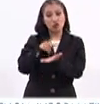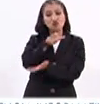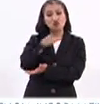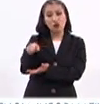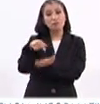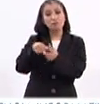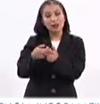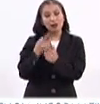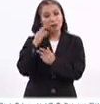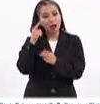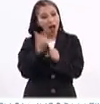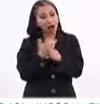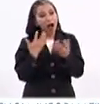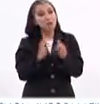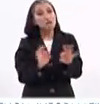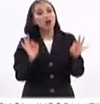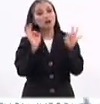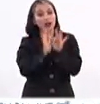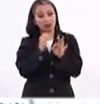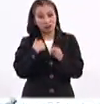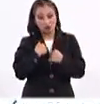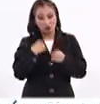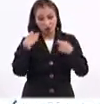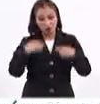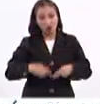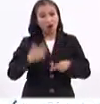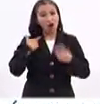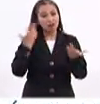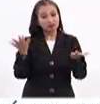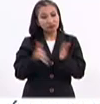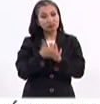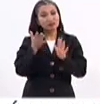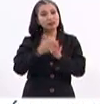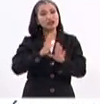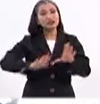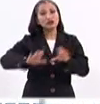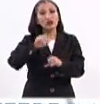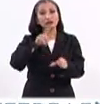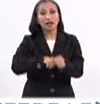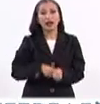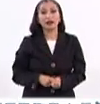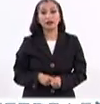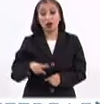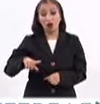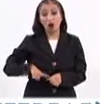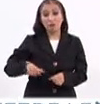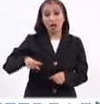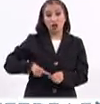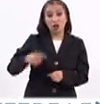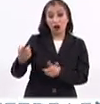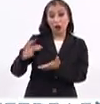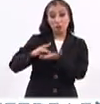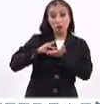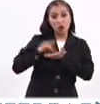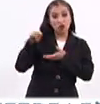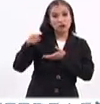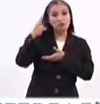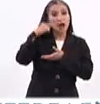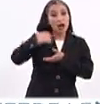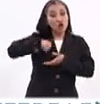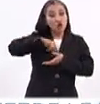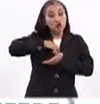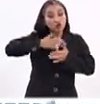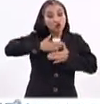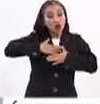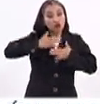apoyo comienzan a darse cuenta del importante lugar que ocupan en la construcción de nuestra sociedad. Si el gobierno nos está dando una ayuda es para que